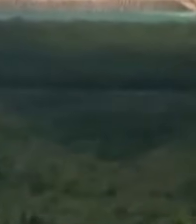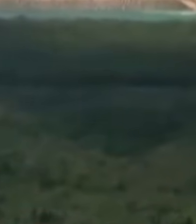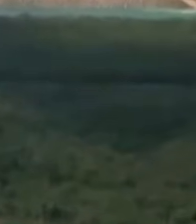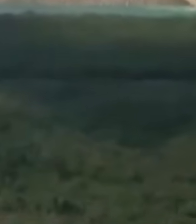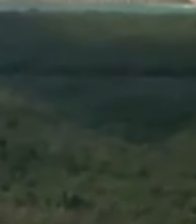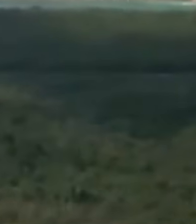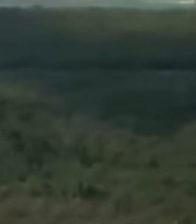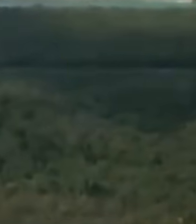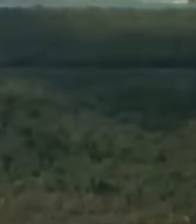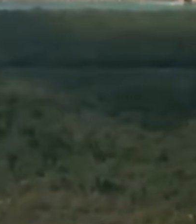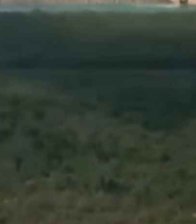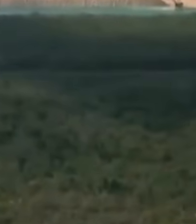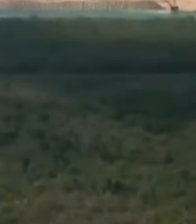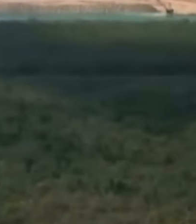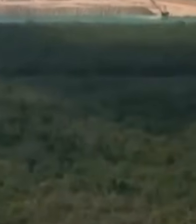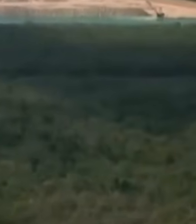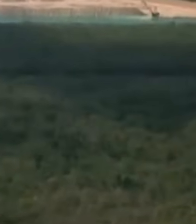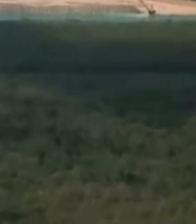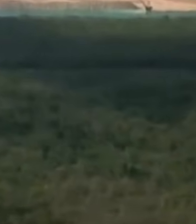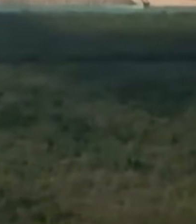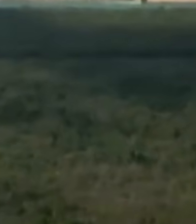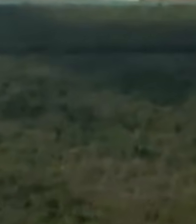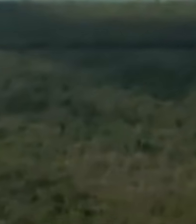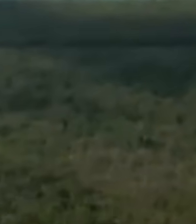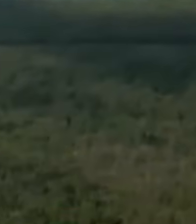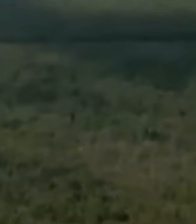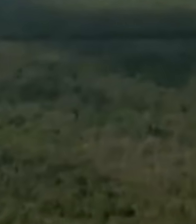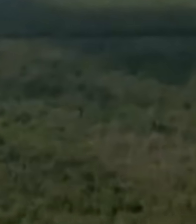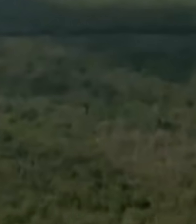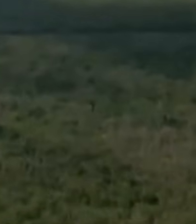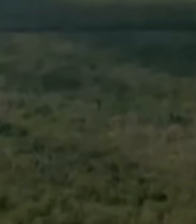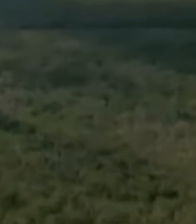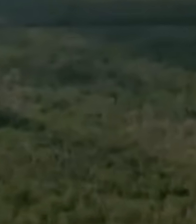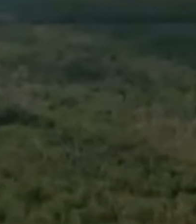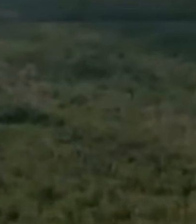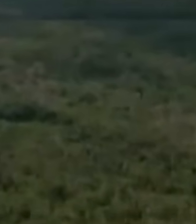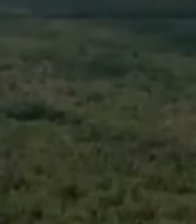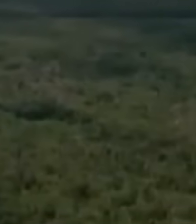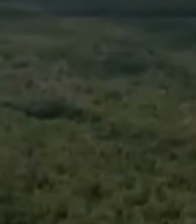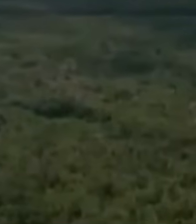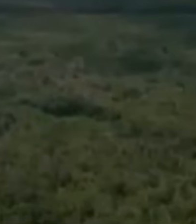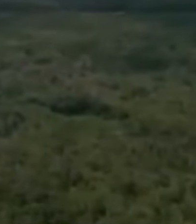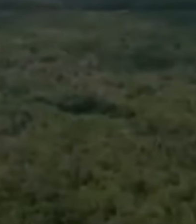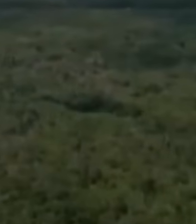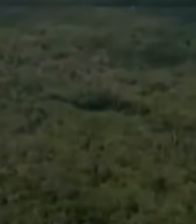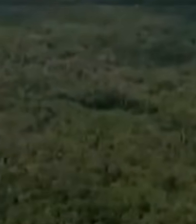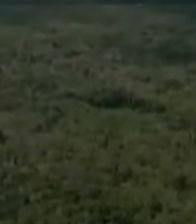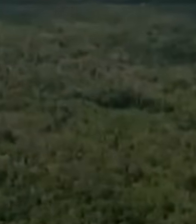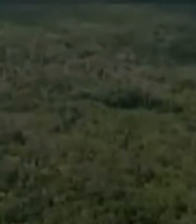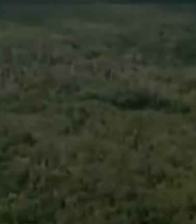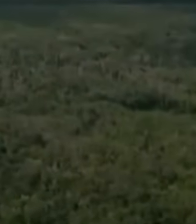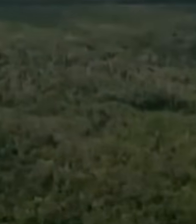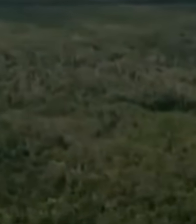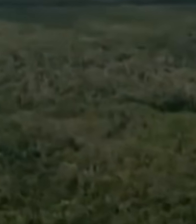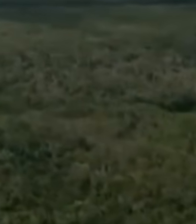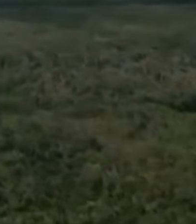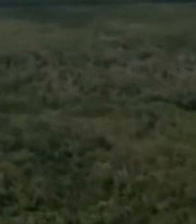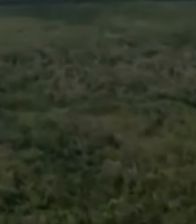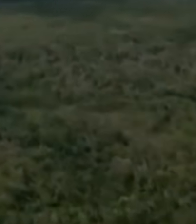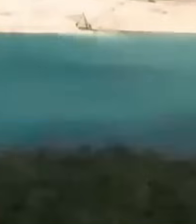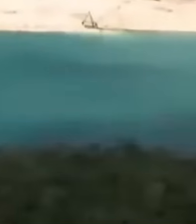2.400 hectáreas en manos de Sactún, hoy no se tienen cifras exactas de cuánto material pétreo extrajo